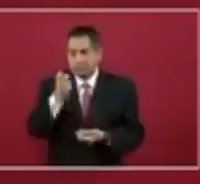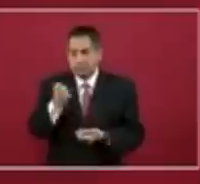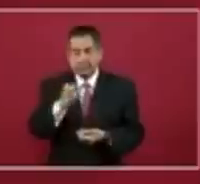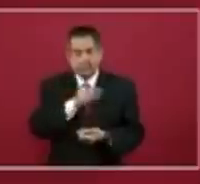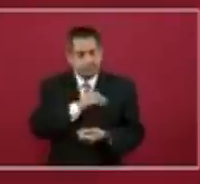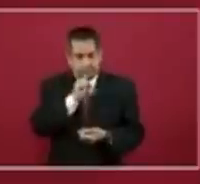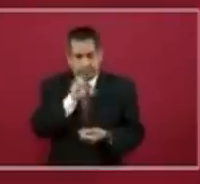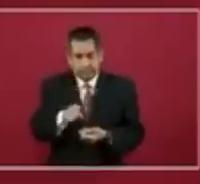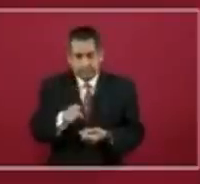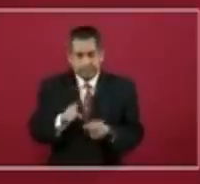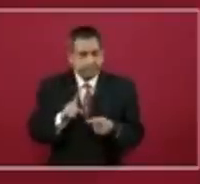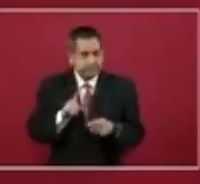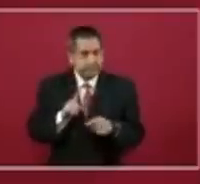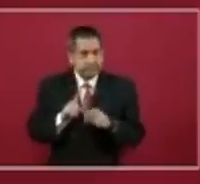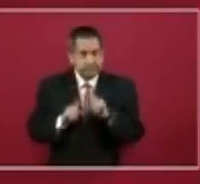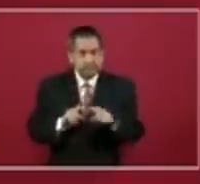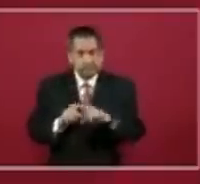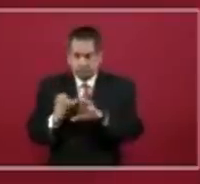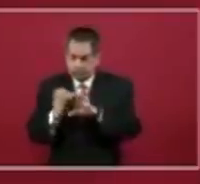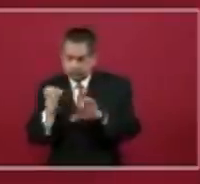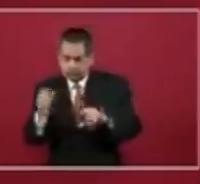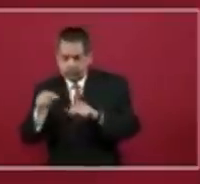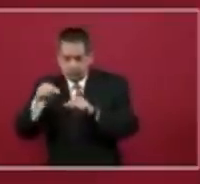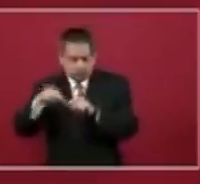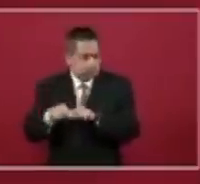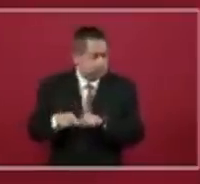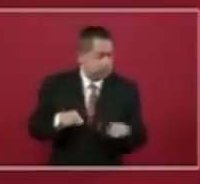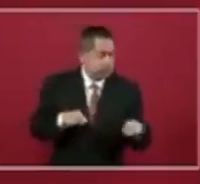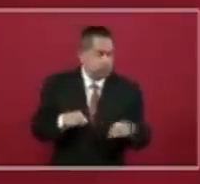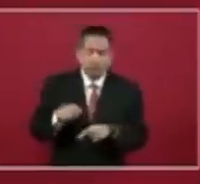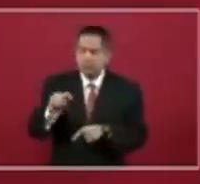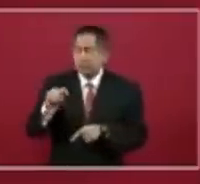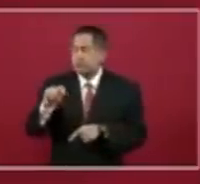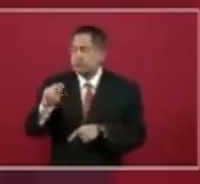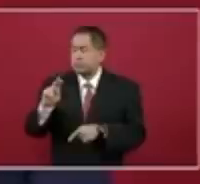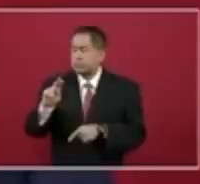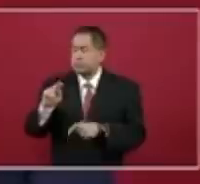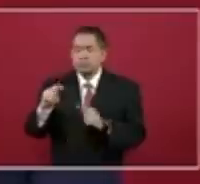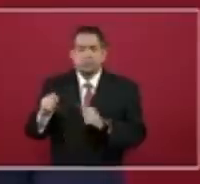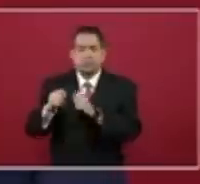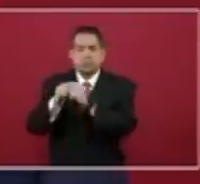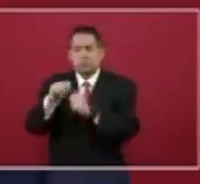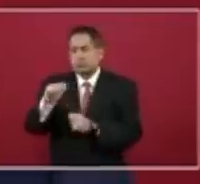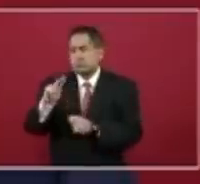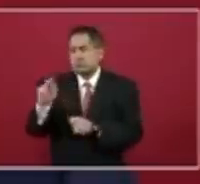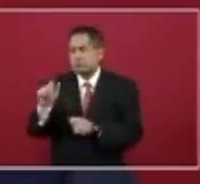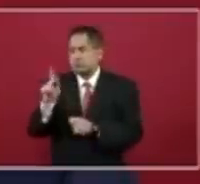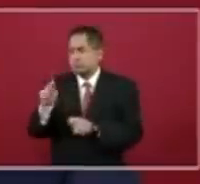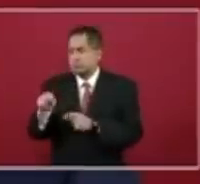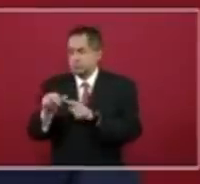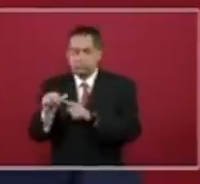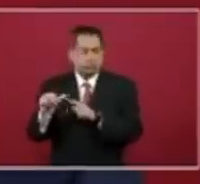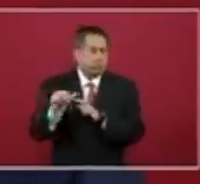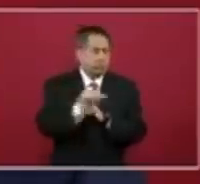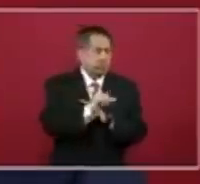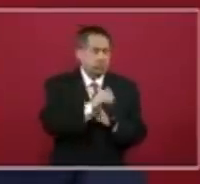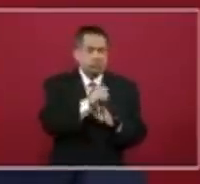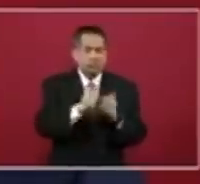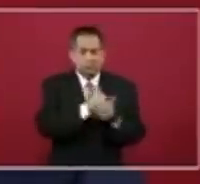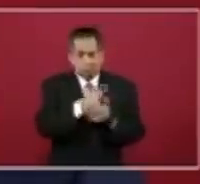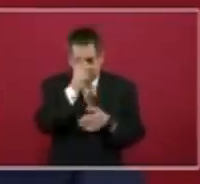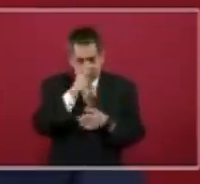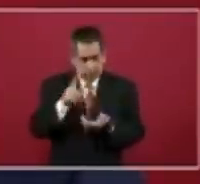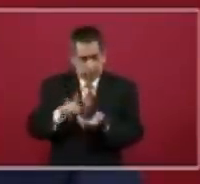transporta el ducto Tuxpan, Ciudad de México. Ese ducto